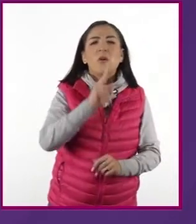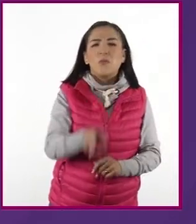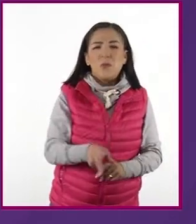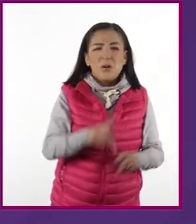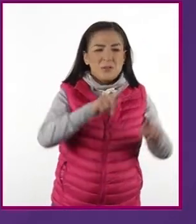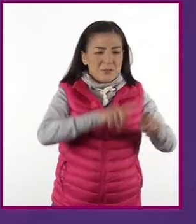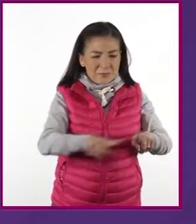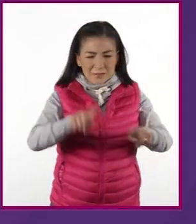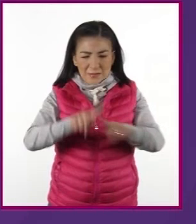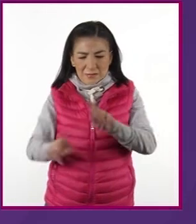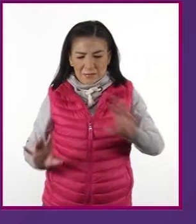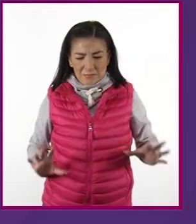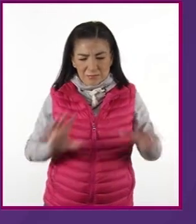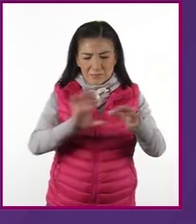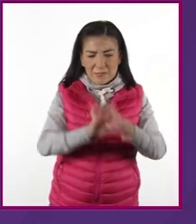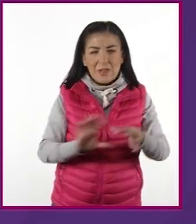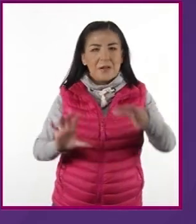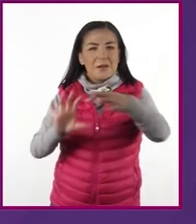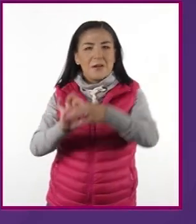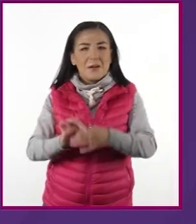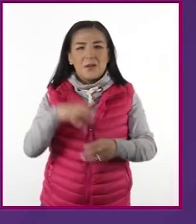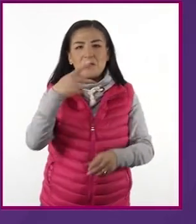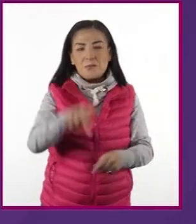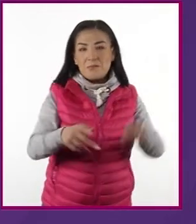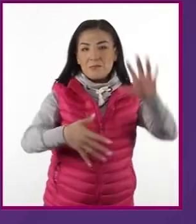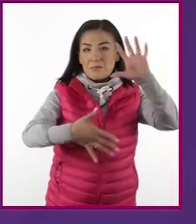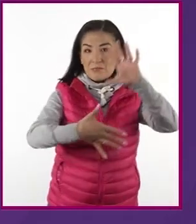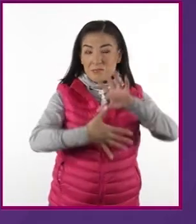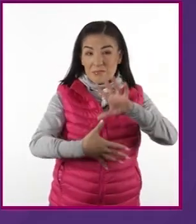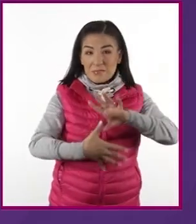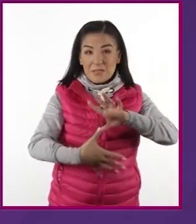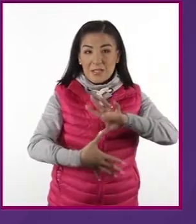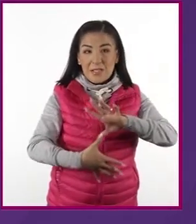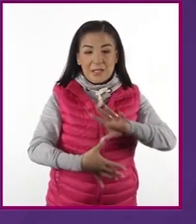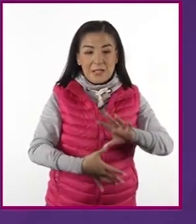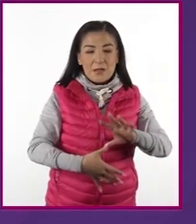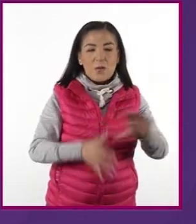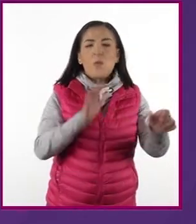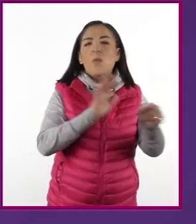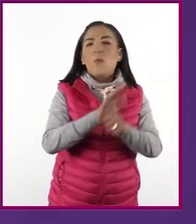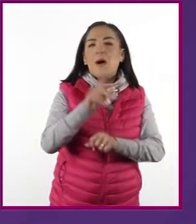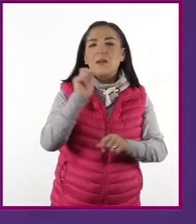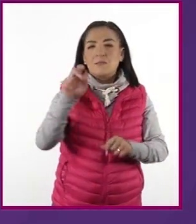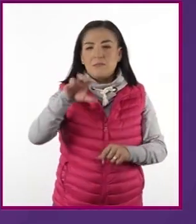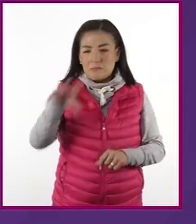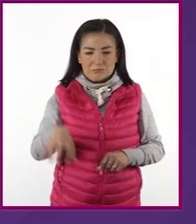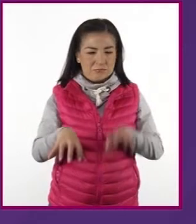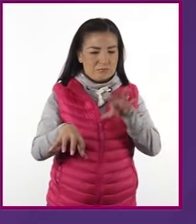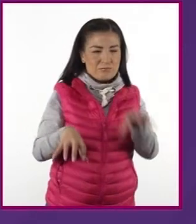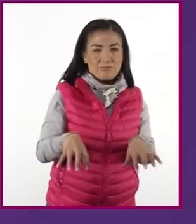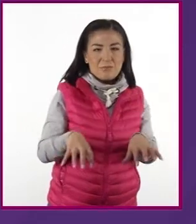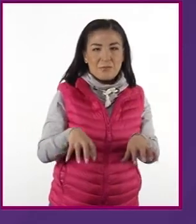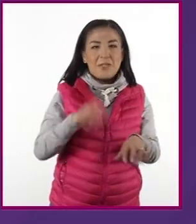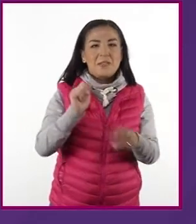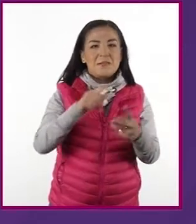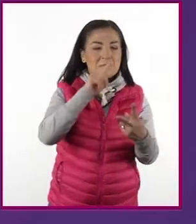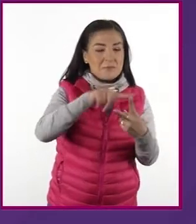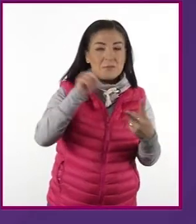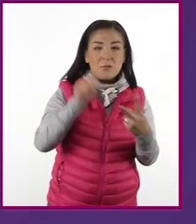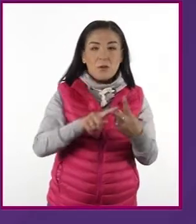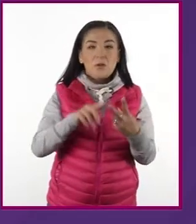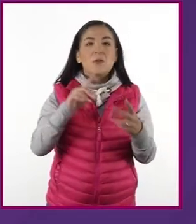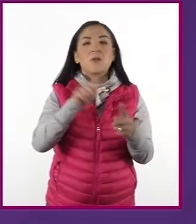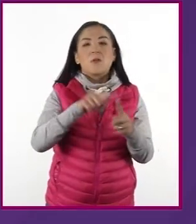poesía iberoamericana en sus dos vertientes principales, creaciones en lenguas española